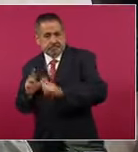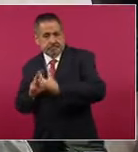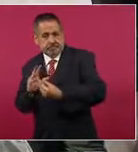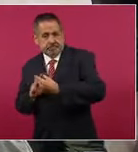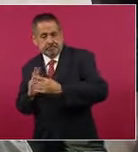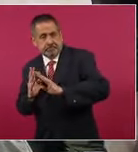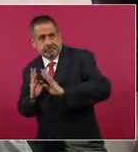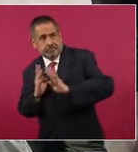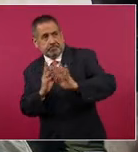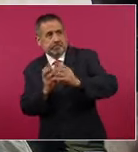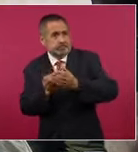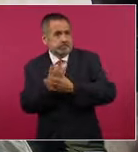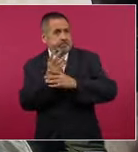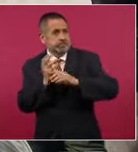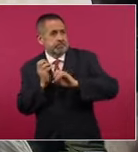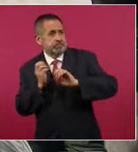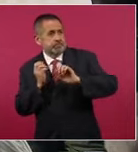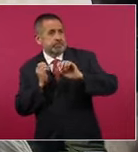de todas partes.